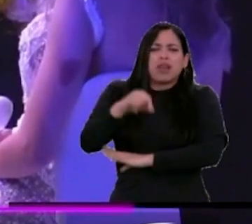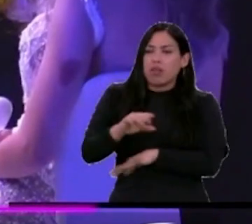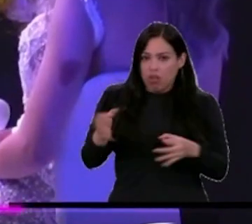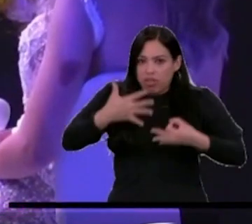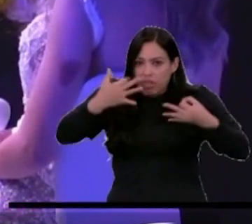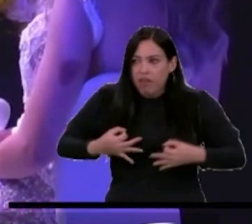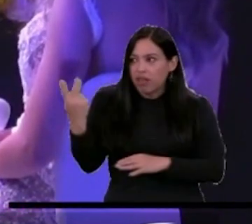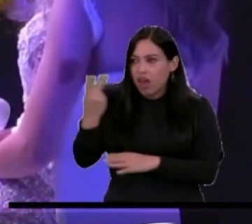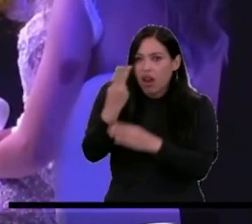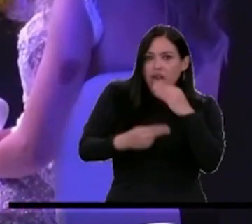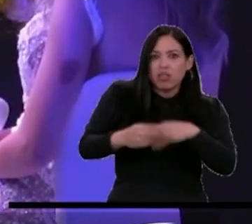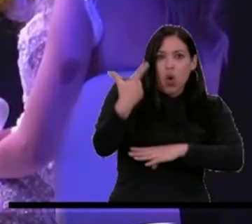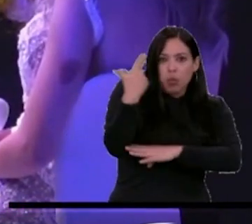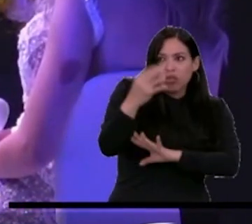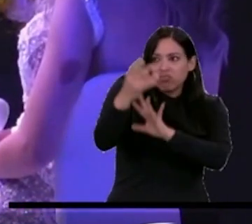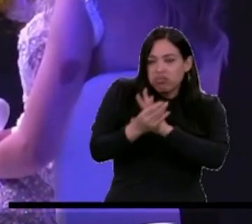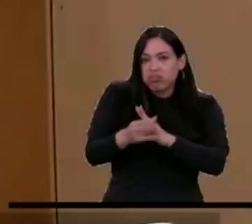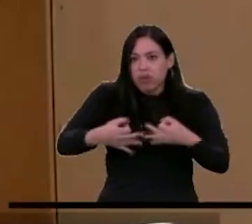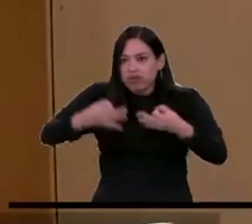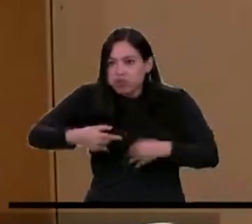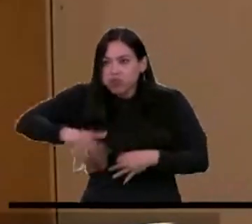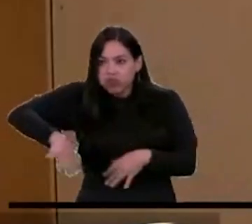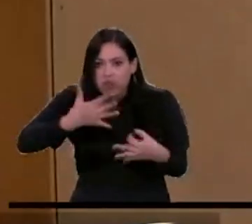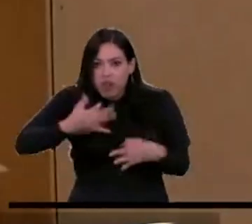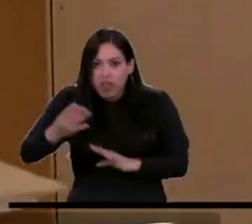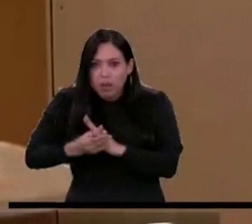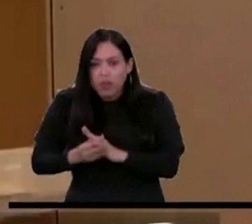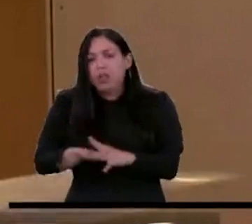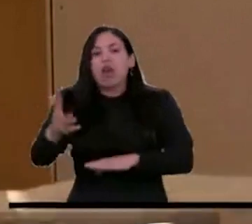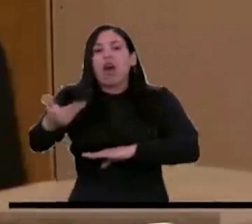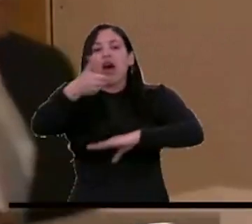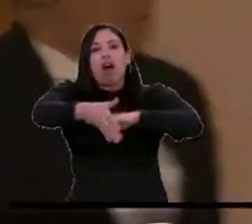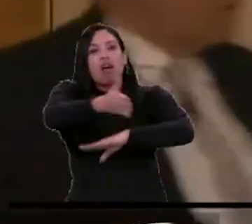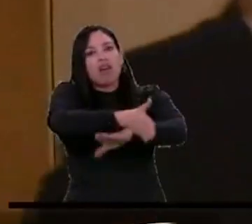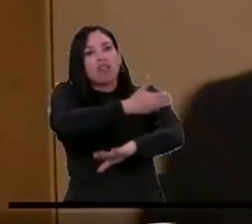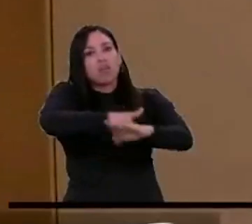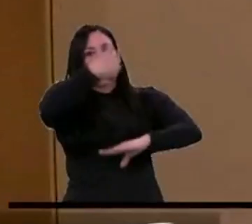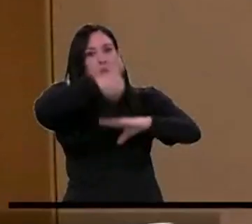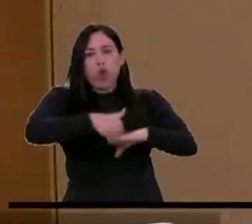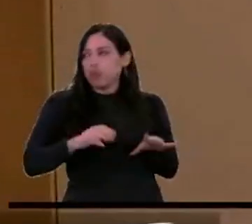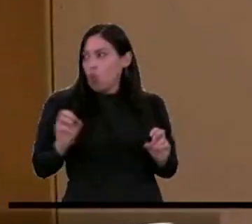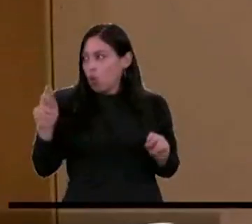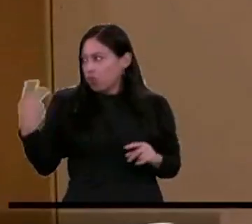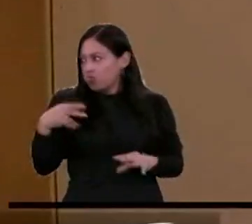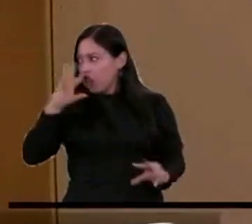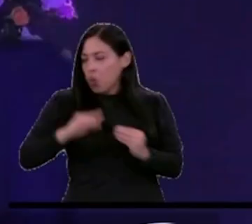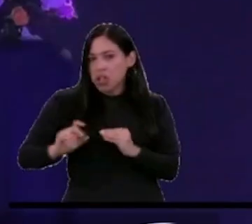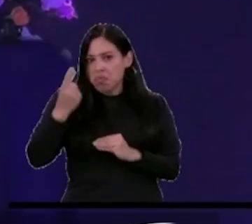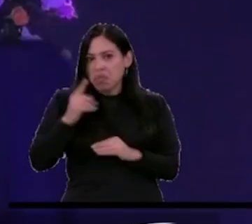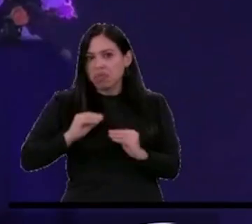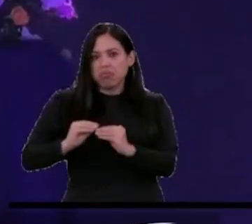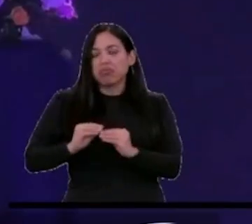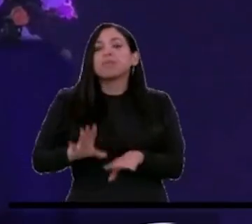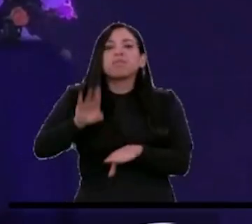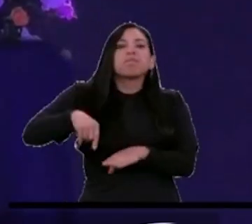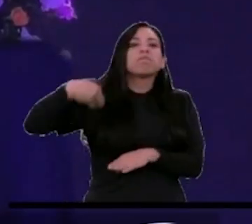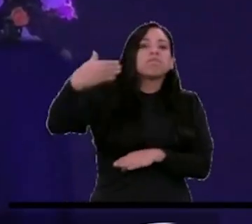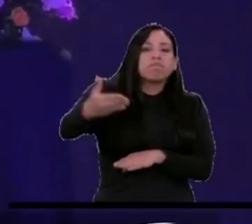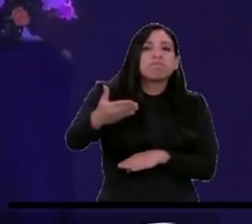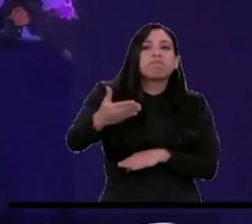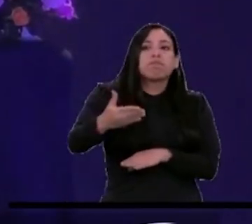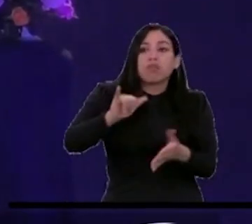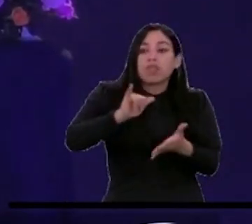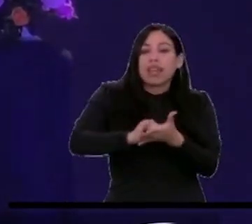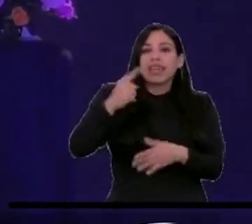no, nos casamos en las dos. Entonces fue algo bacano, fue una propuesta que nos hicieron y dijimos, tenemos que ser los primeros, tenemos que estar ahí. Próximamente esto va a